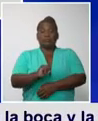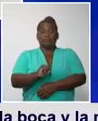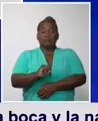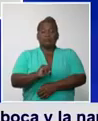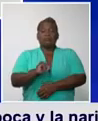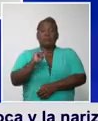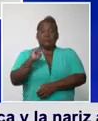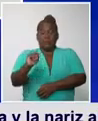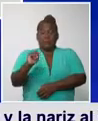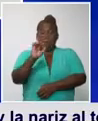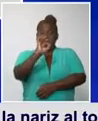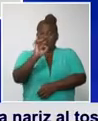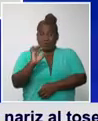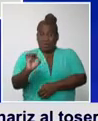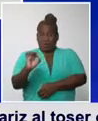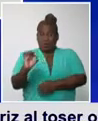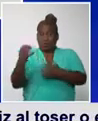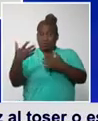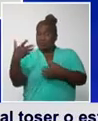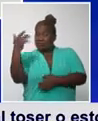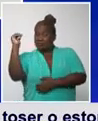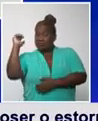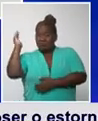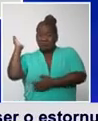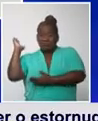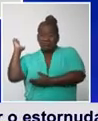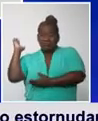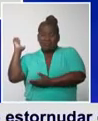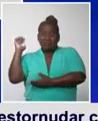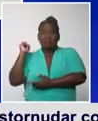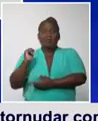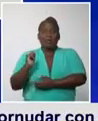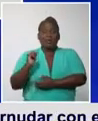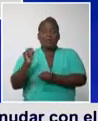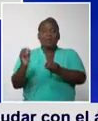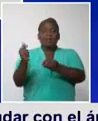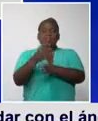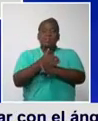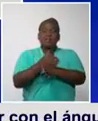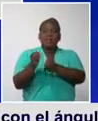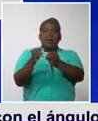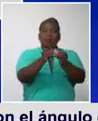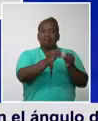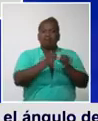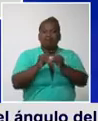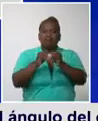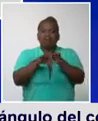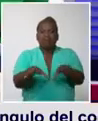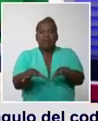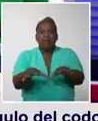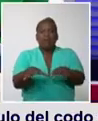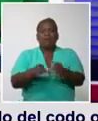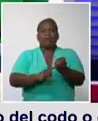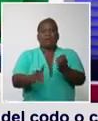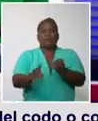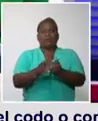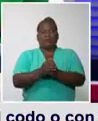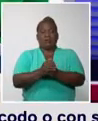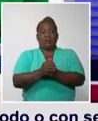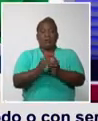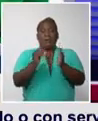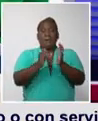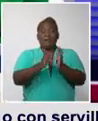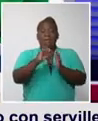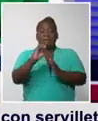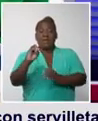estos porcientos con la transmisión que presentan estos territorios. Los 1.004 personas diagnosticadas